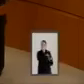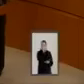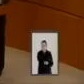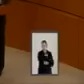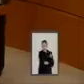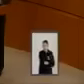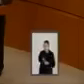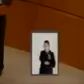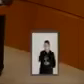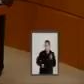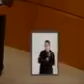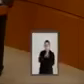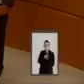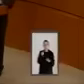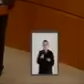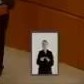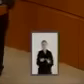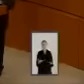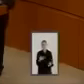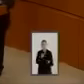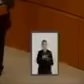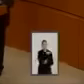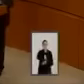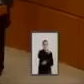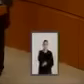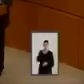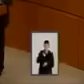clave. ¿Quién dijo, aquí no negociamos con la